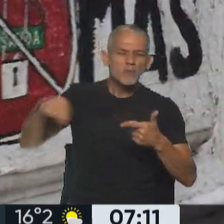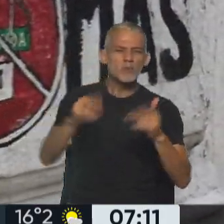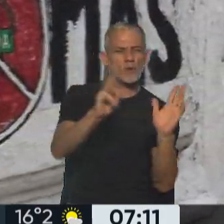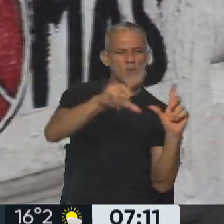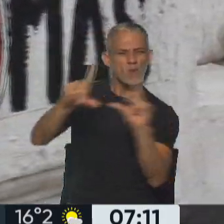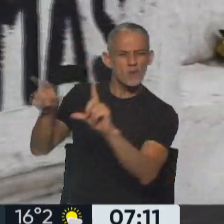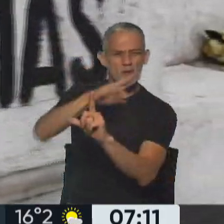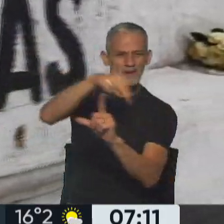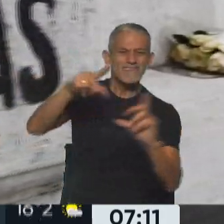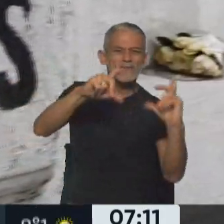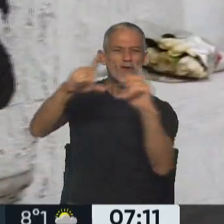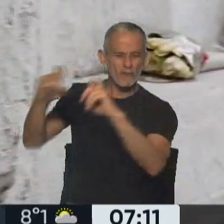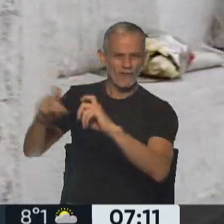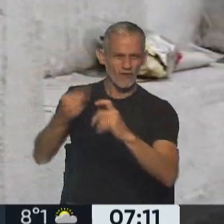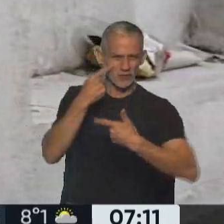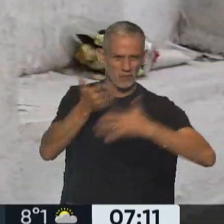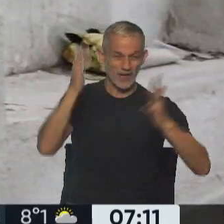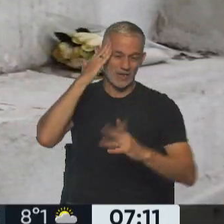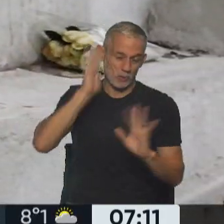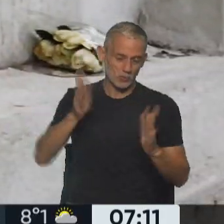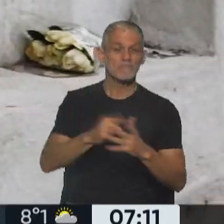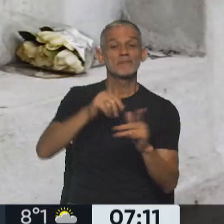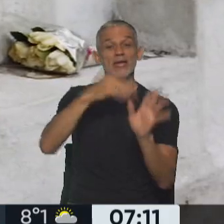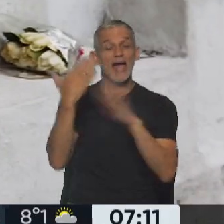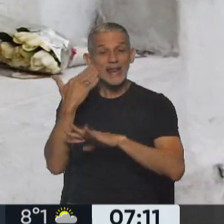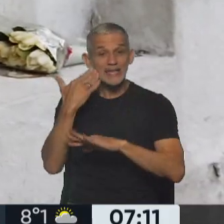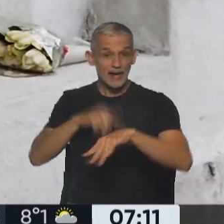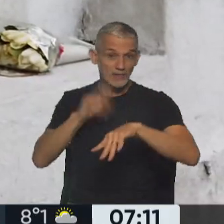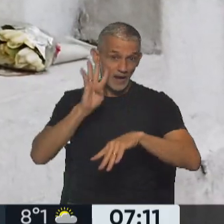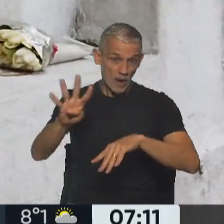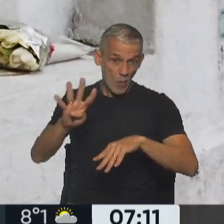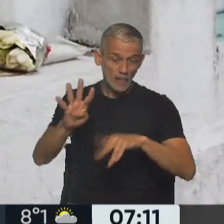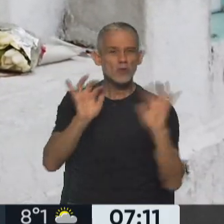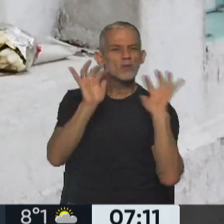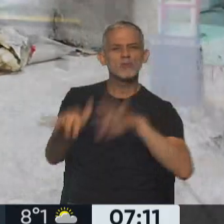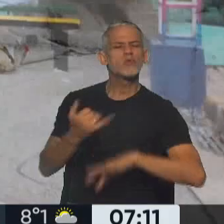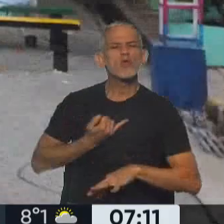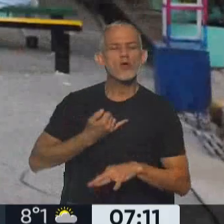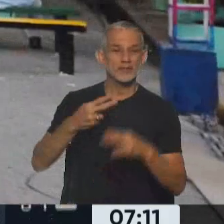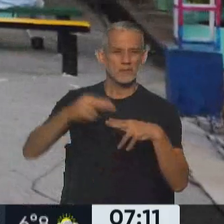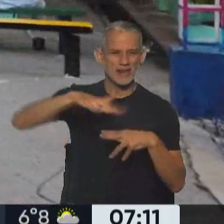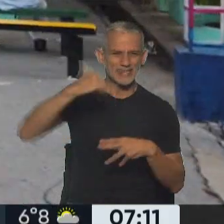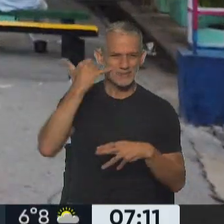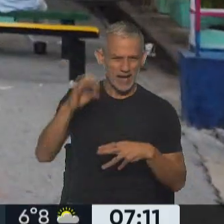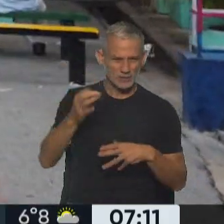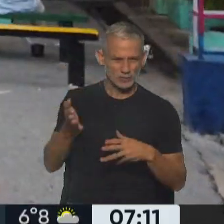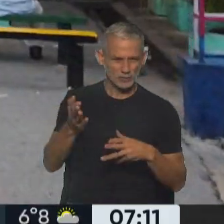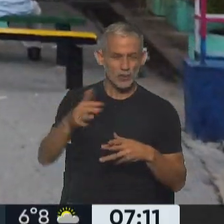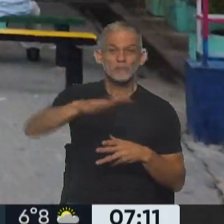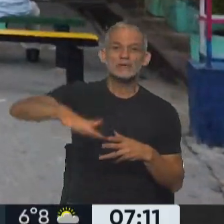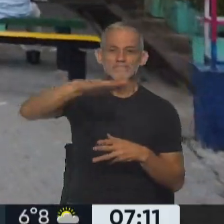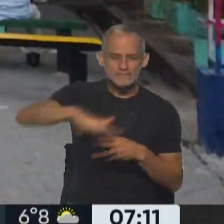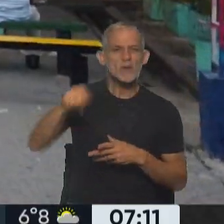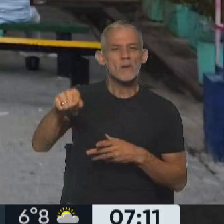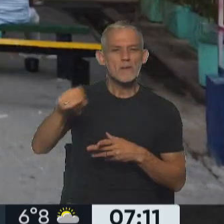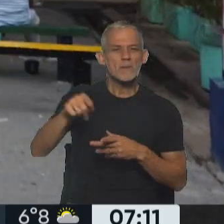y fotografías. Pero ya durante la tarde, a las 16 horas, la concentración será en Plaza de Mayo, lugar donde se va a